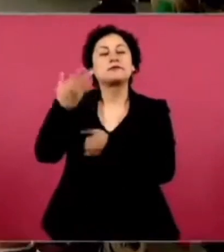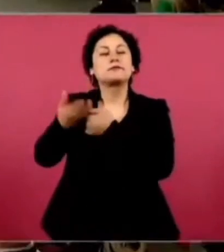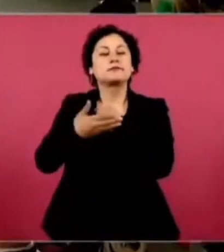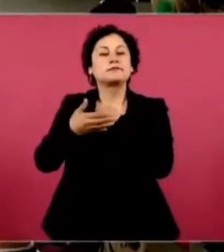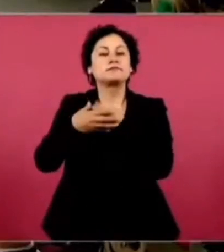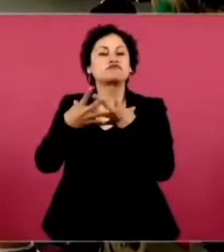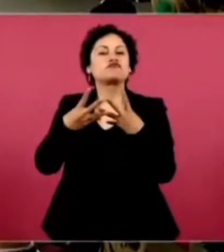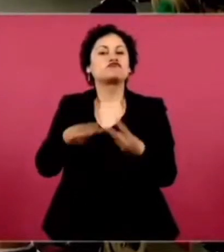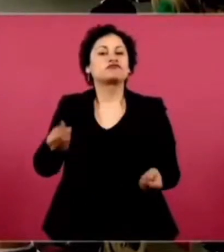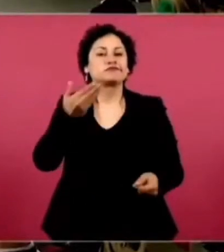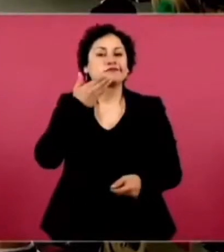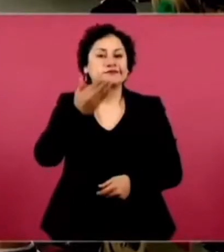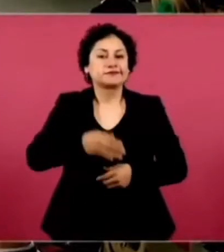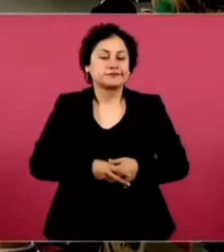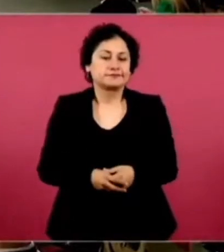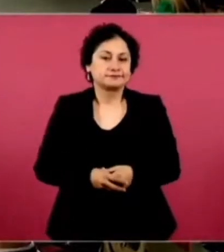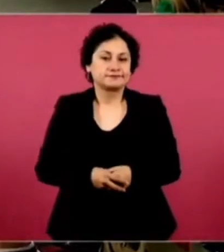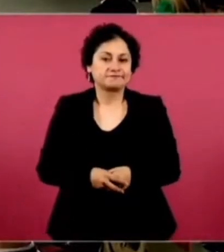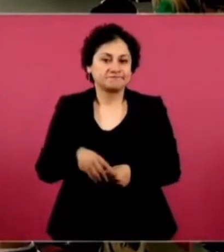Bueno,